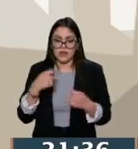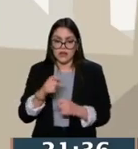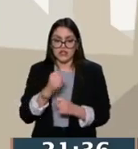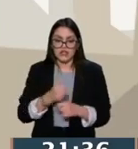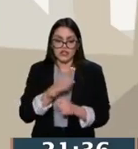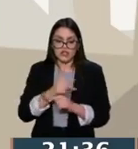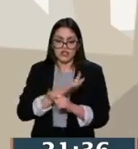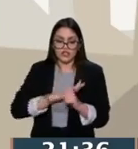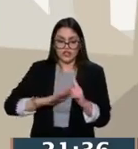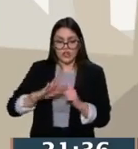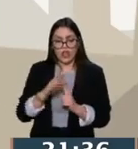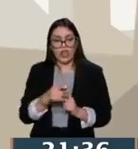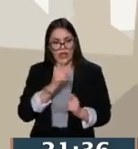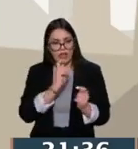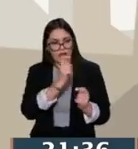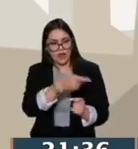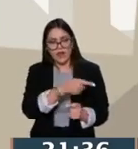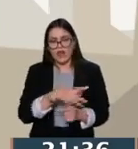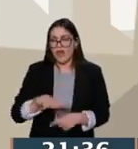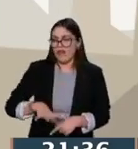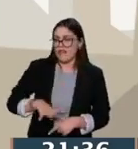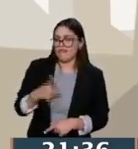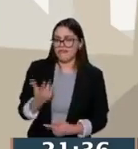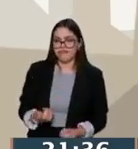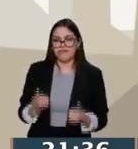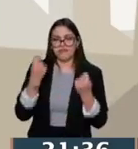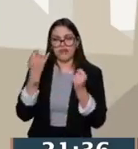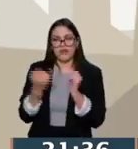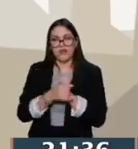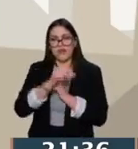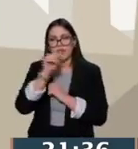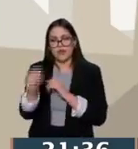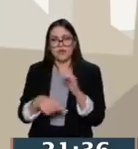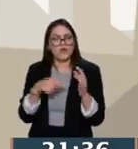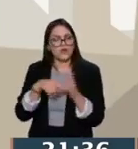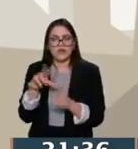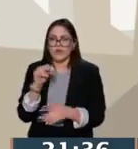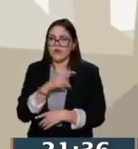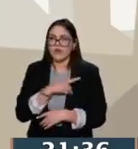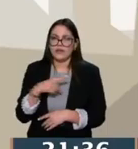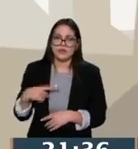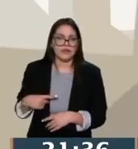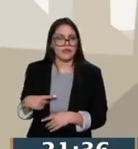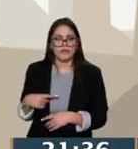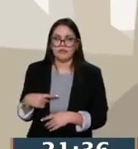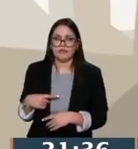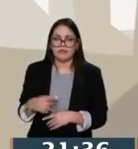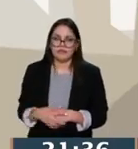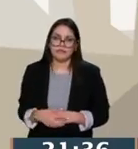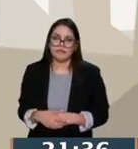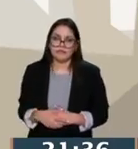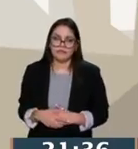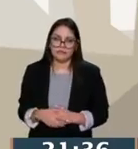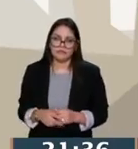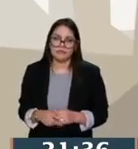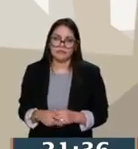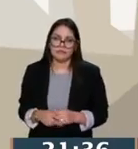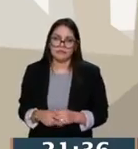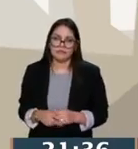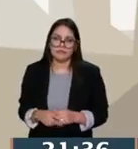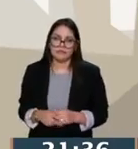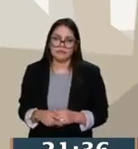general a abusar de la manera como ocurre en algunas partes, muy generalizada, ¿eh? Ahí es que